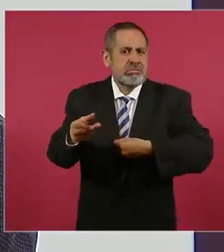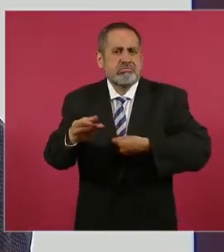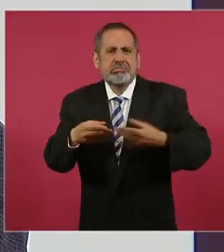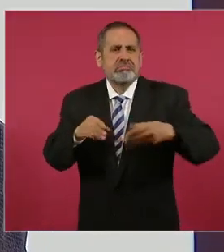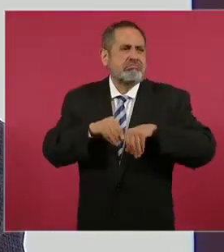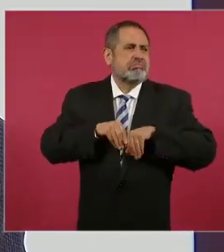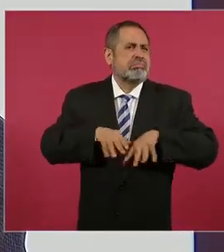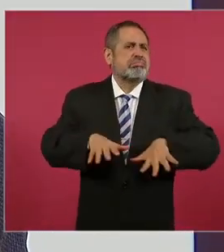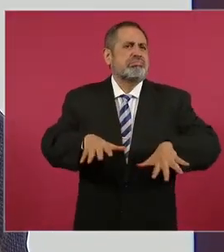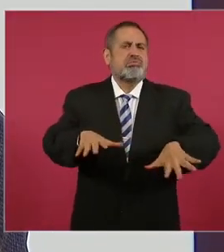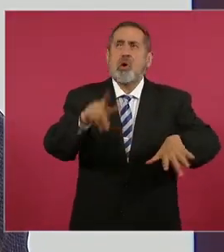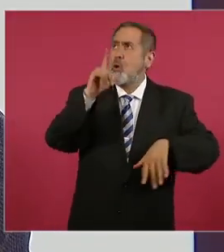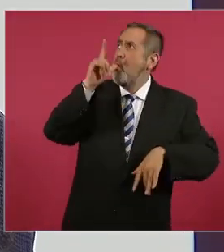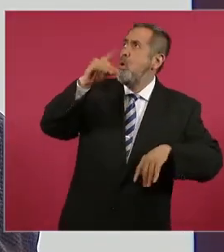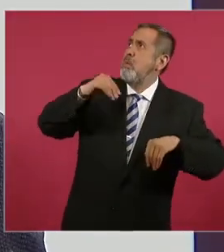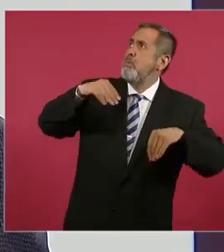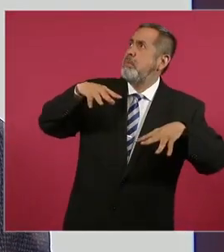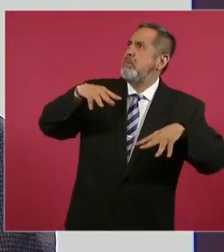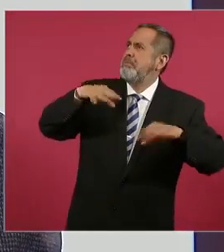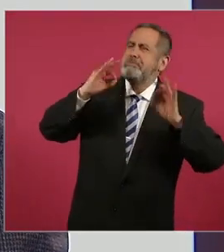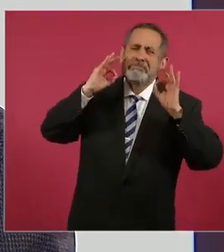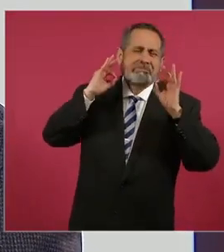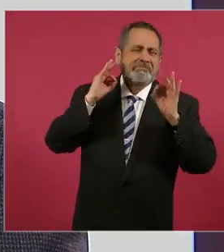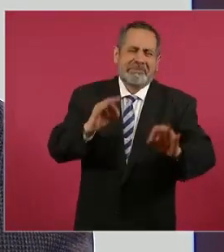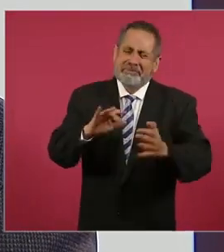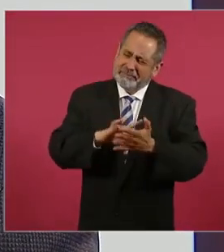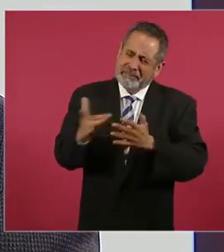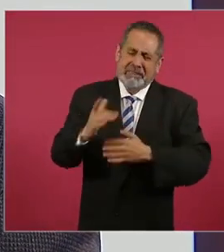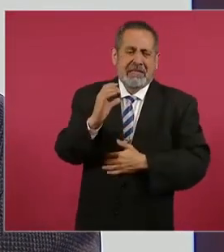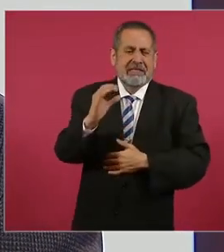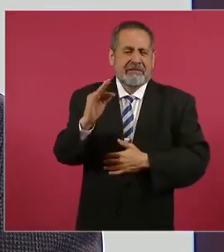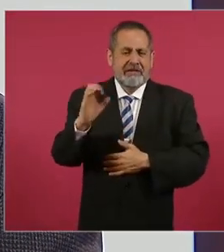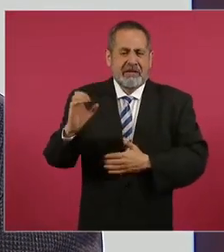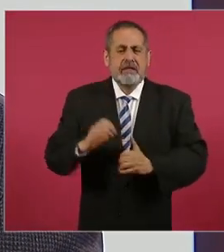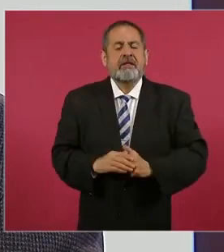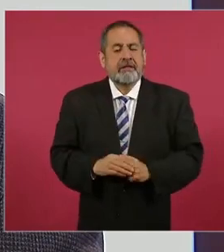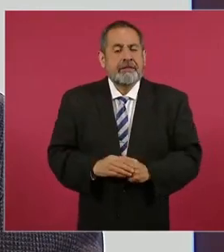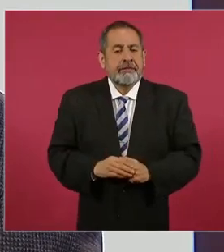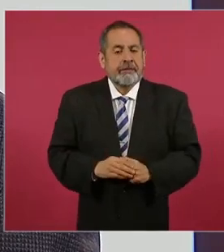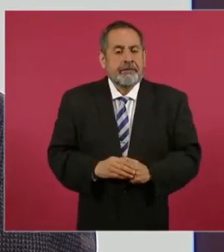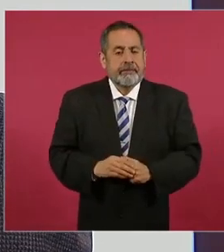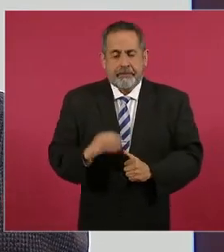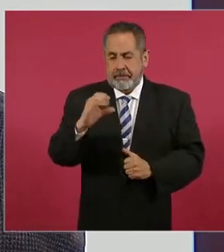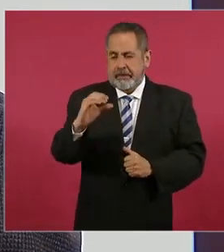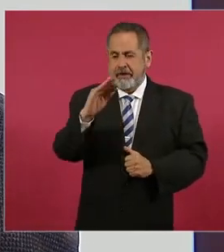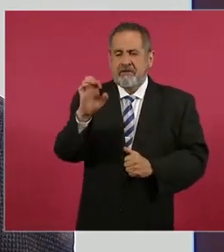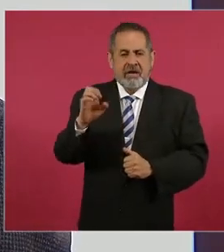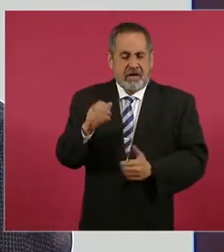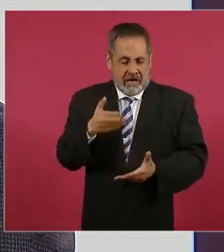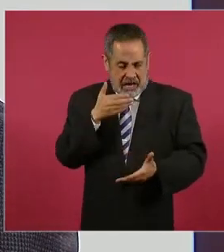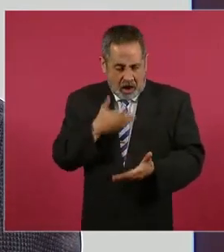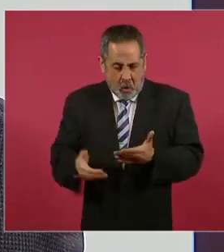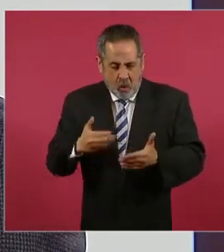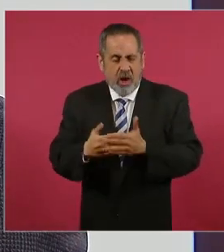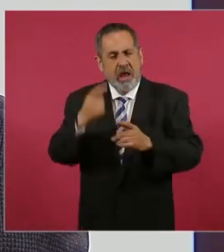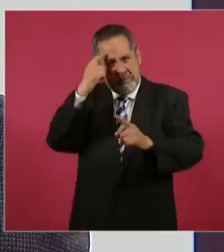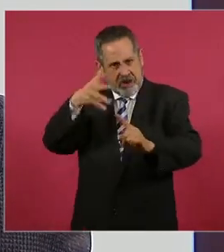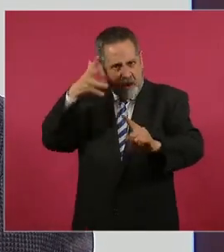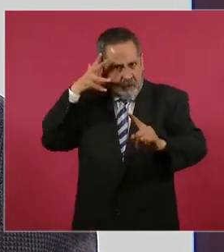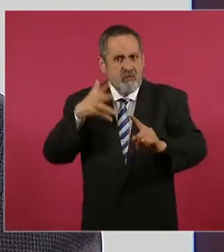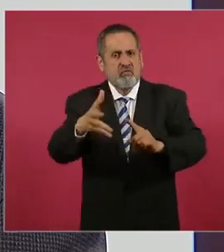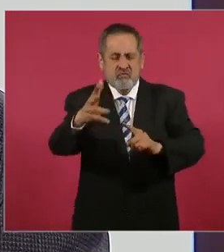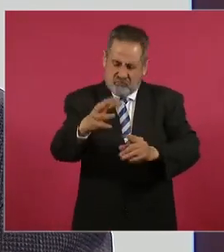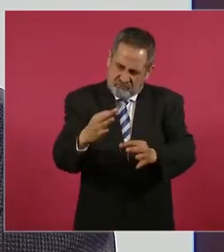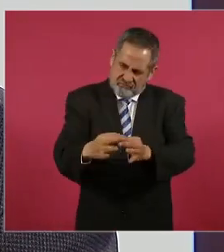el país como un servicio público. CFE, presente y futuro.